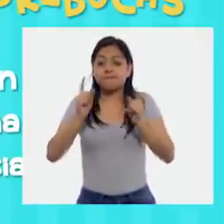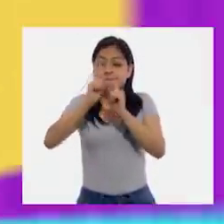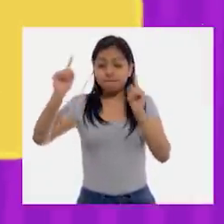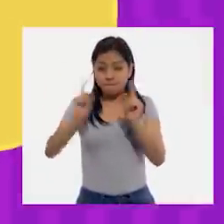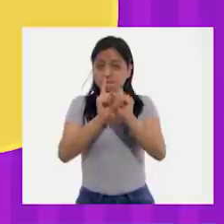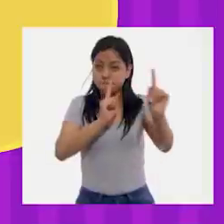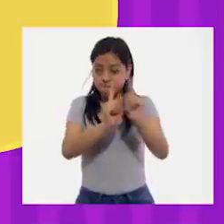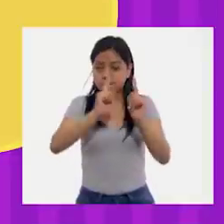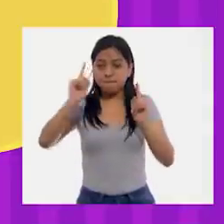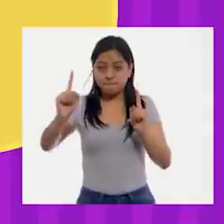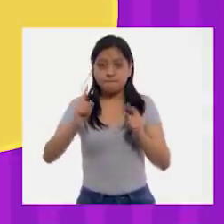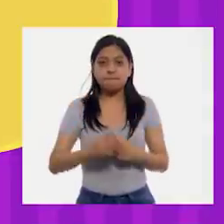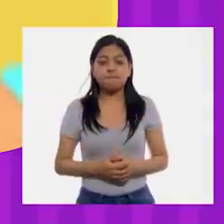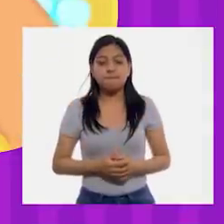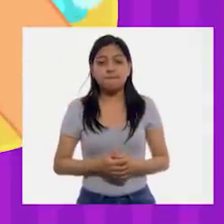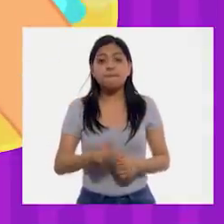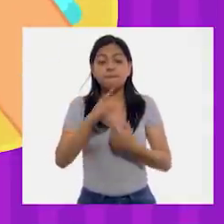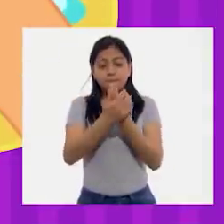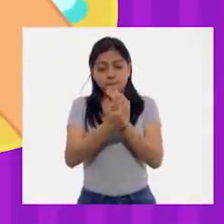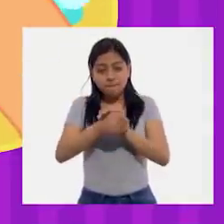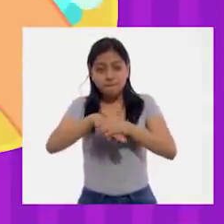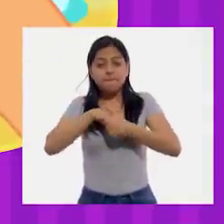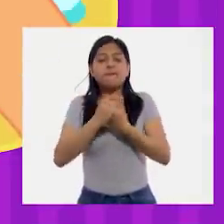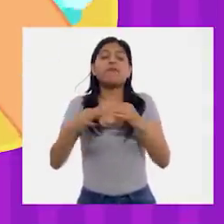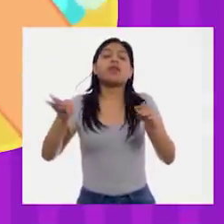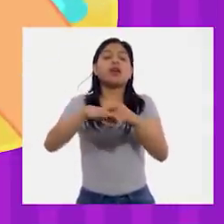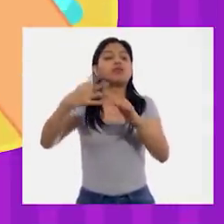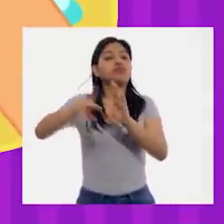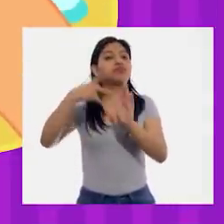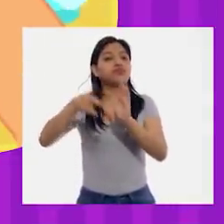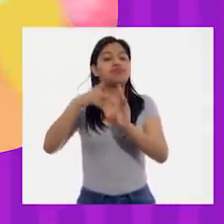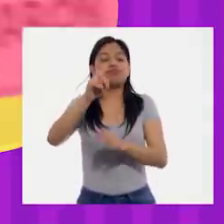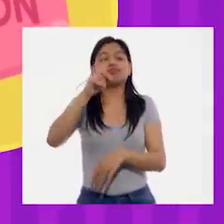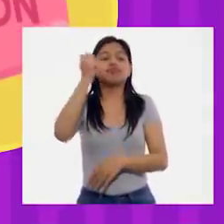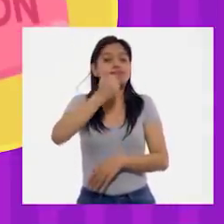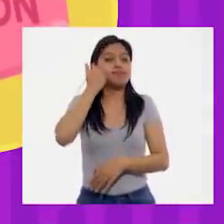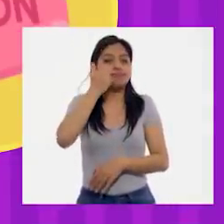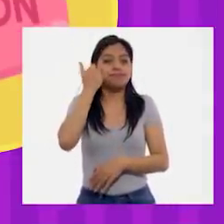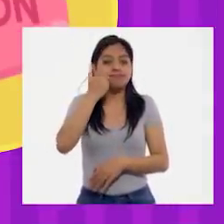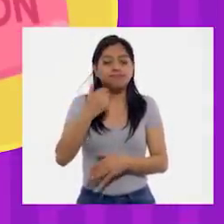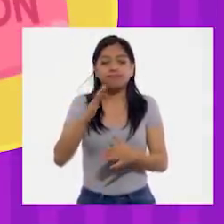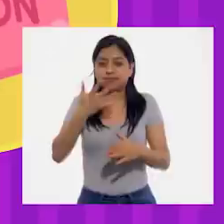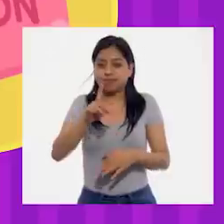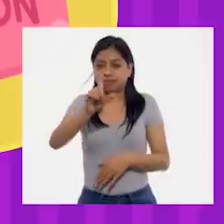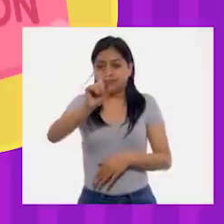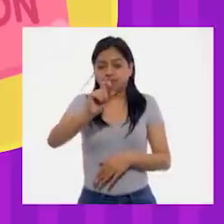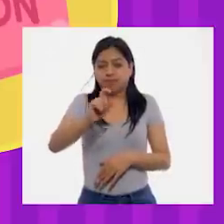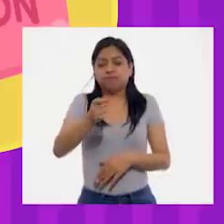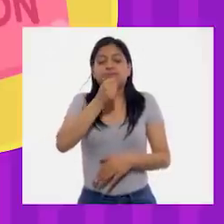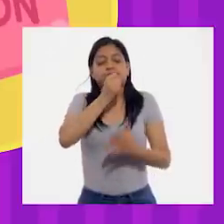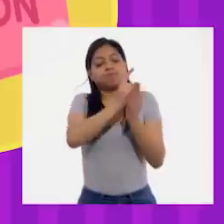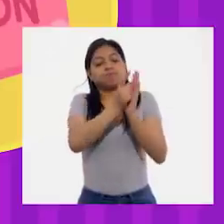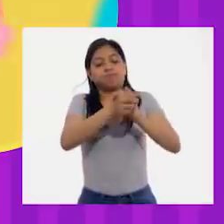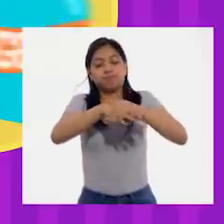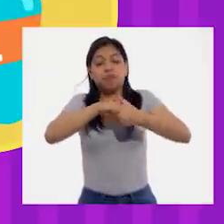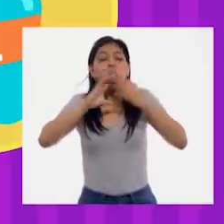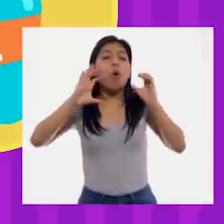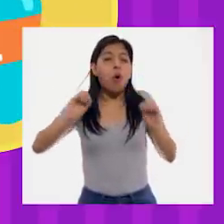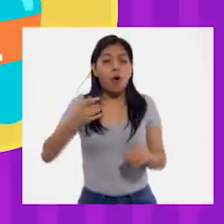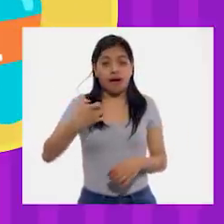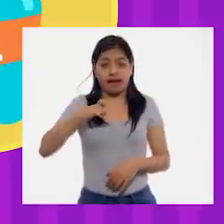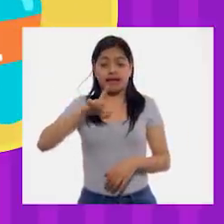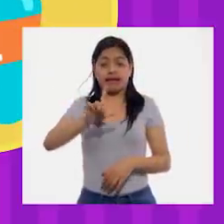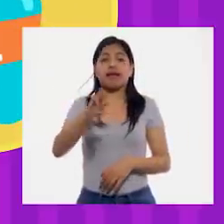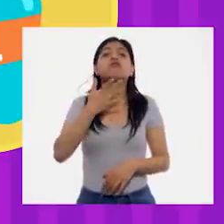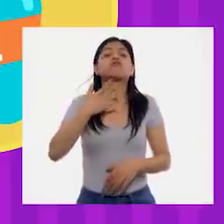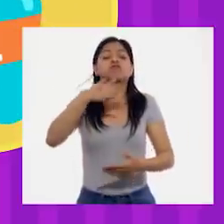distancia. Lávate las manos muy seguido con agua y jabón por lo menos durante 20 segundos. O aplica